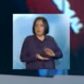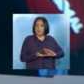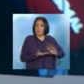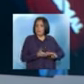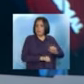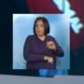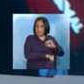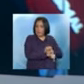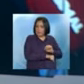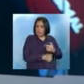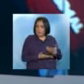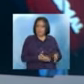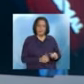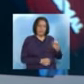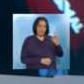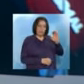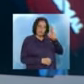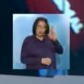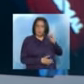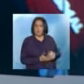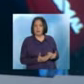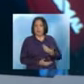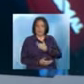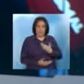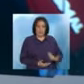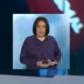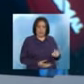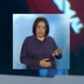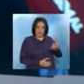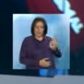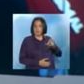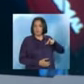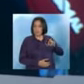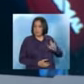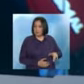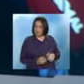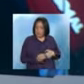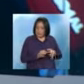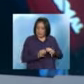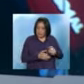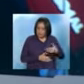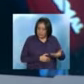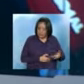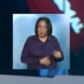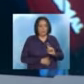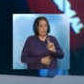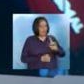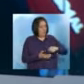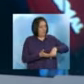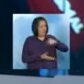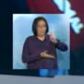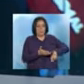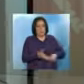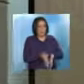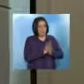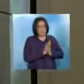Alberto Fujimori. El presidente electo Pedro Pablo Kuczynski adelantó que él no firmará la